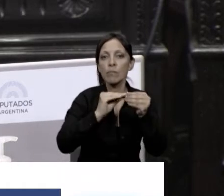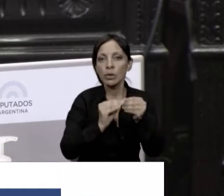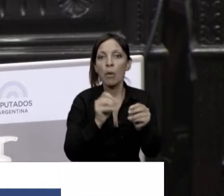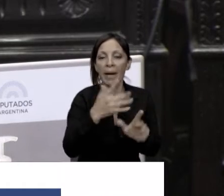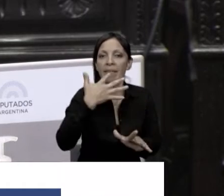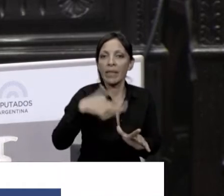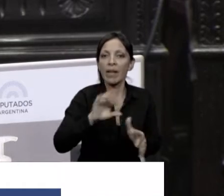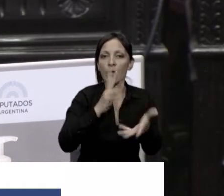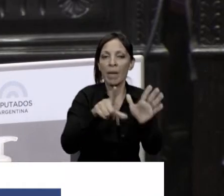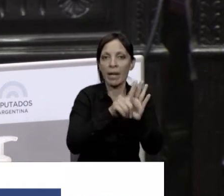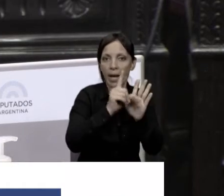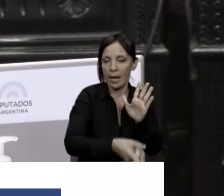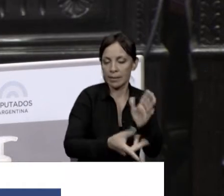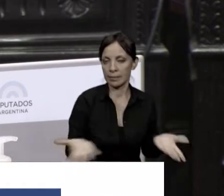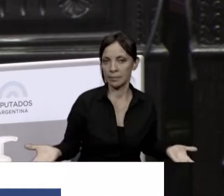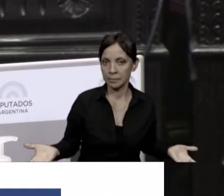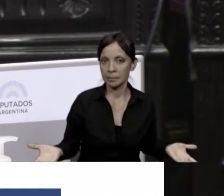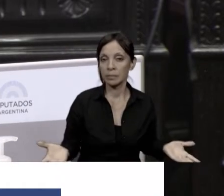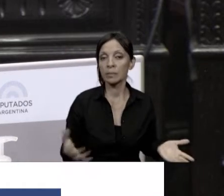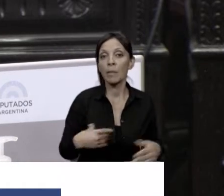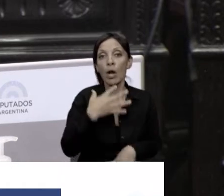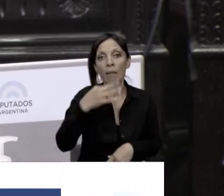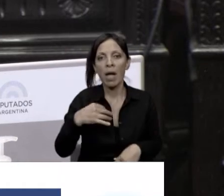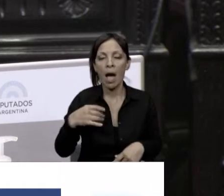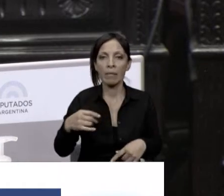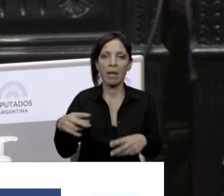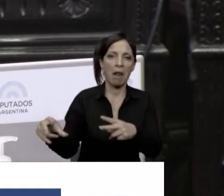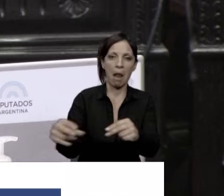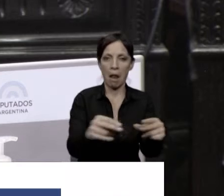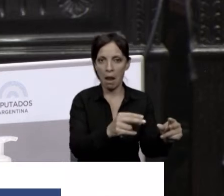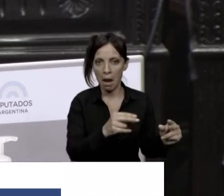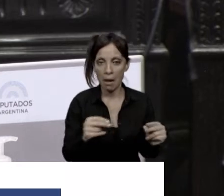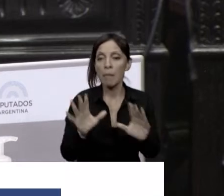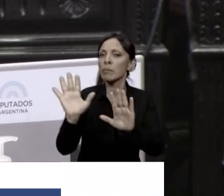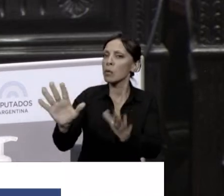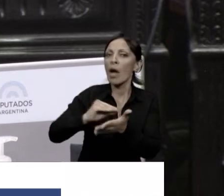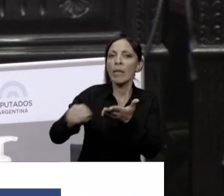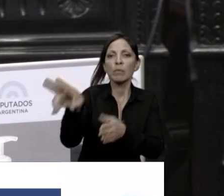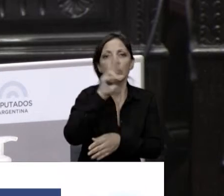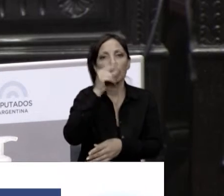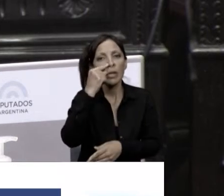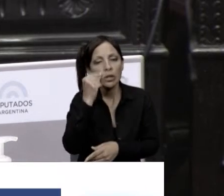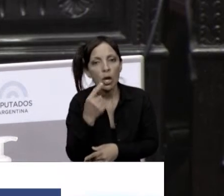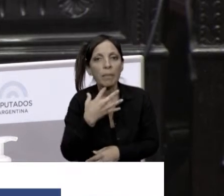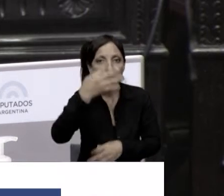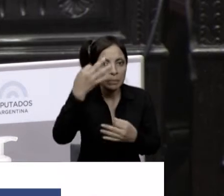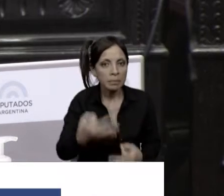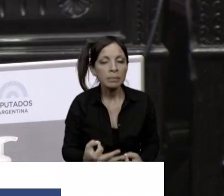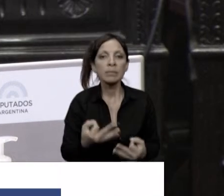la interpretación de normas jurídicas. Lo cierto, entonces, diputados y diputadas,